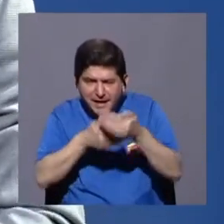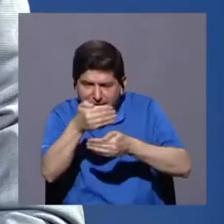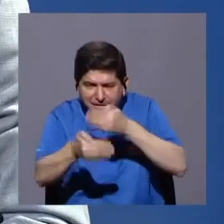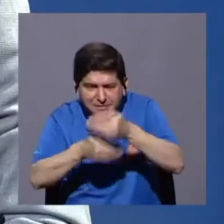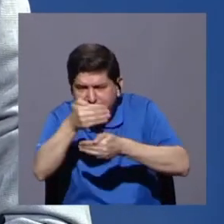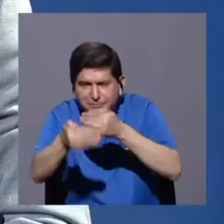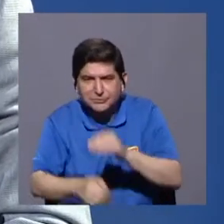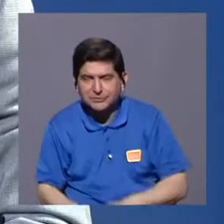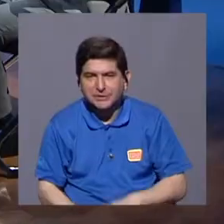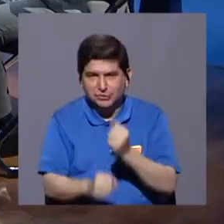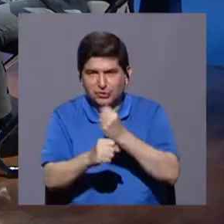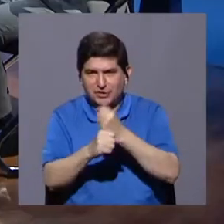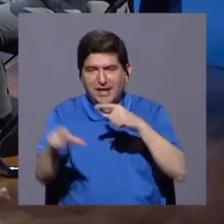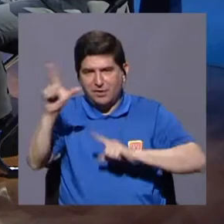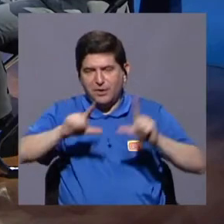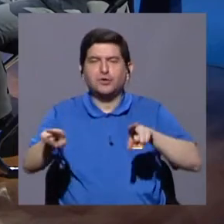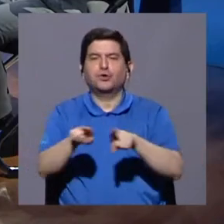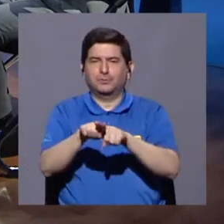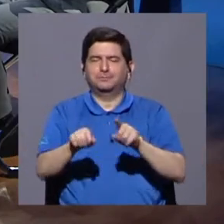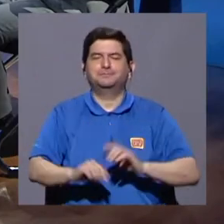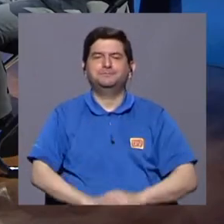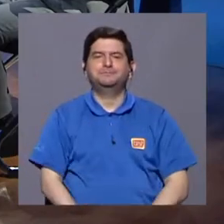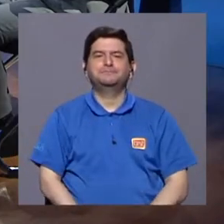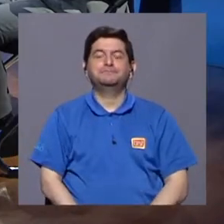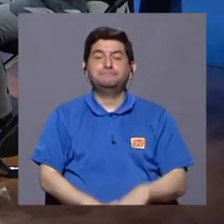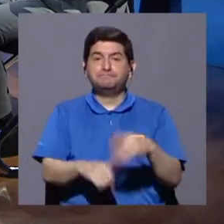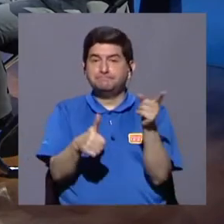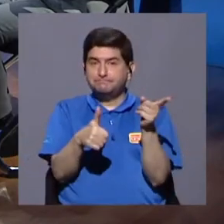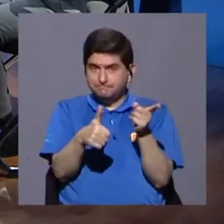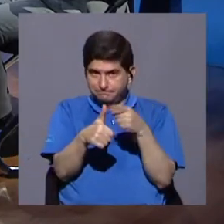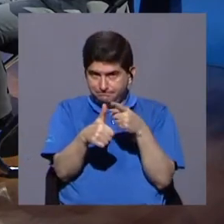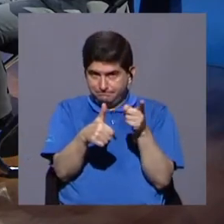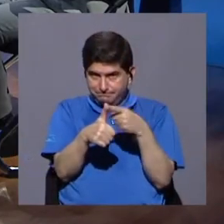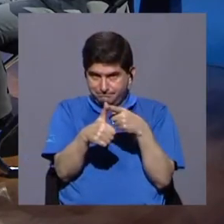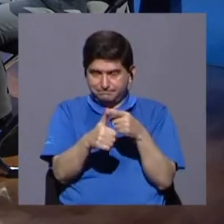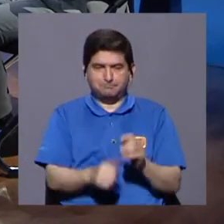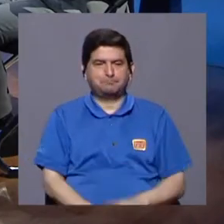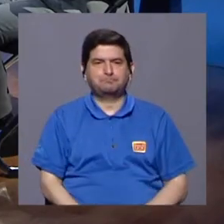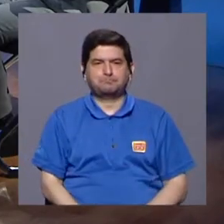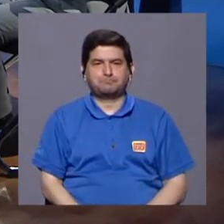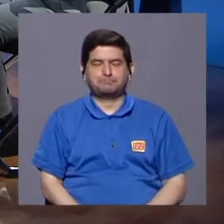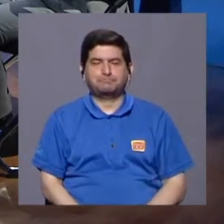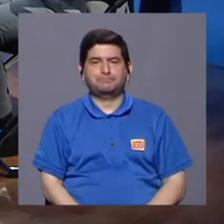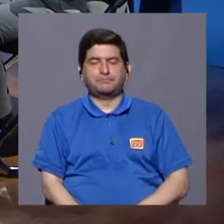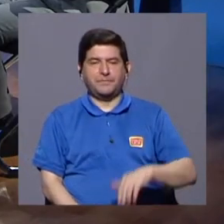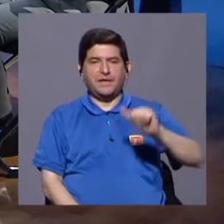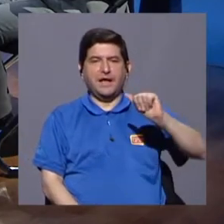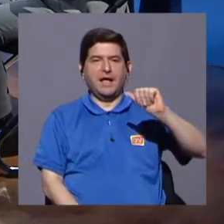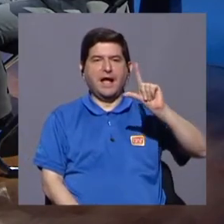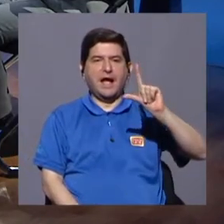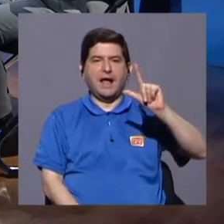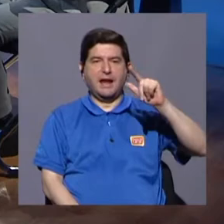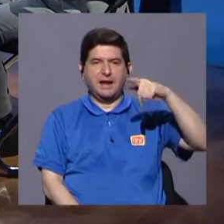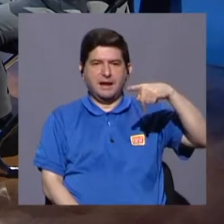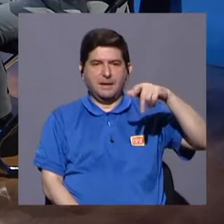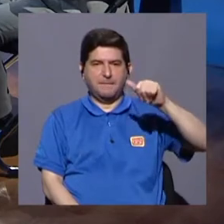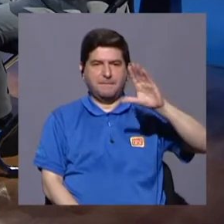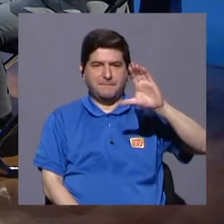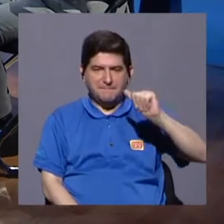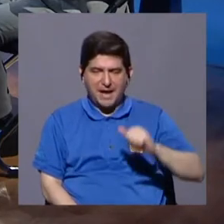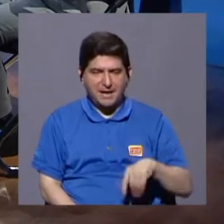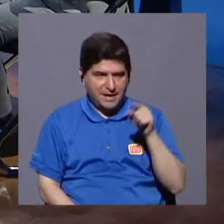la parte laboratorio tan claro bueno lo primero que se hace es meterle a la alpaca como